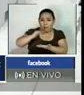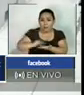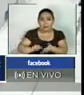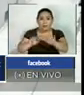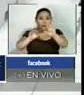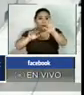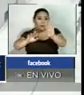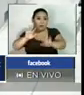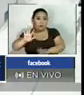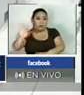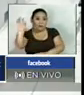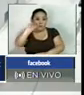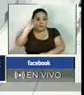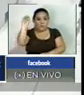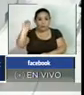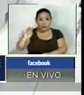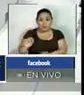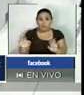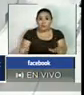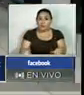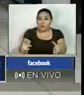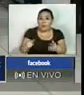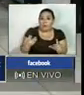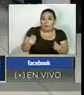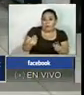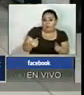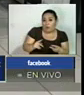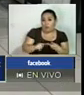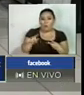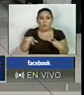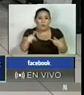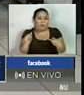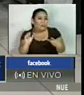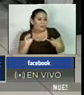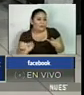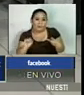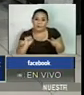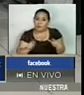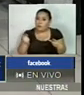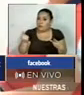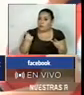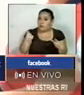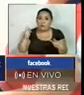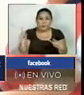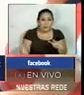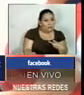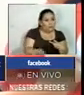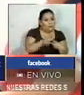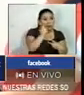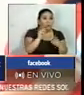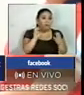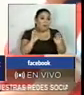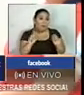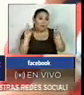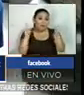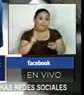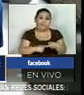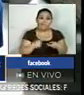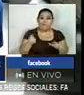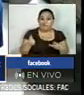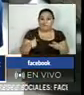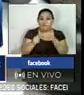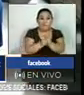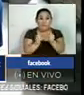del 85% a causa del miedo. También por las dificultades para movilizarse y la situación económica.